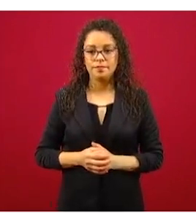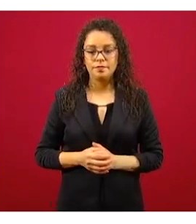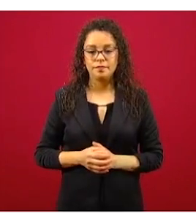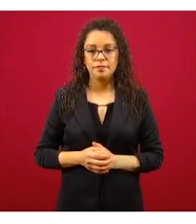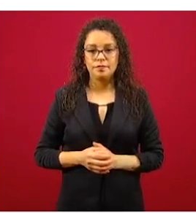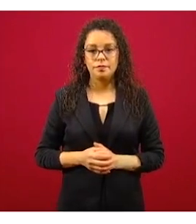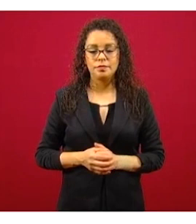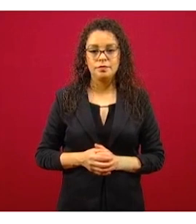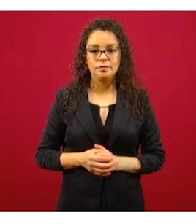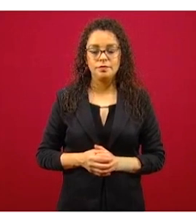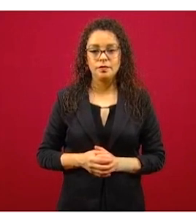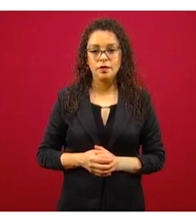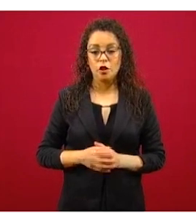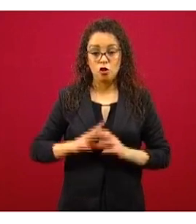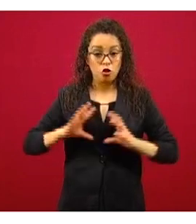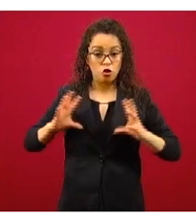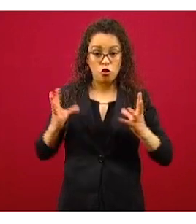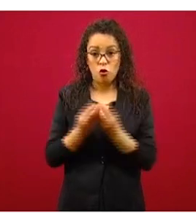estos